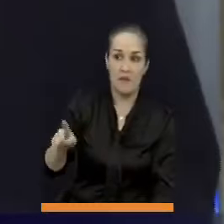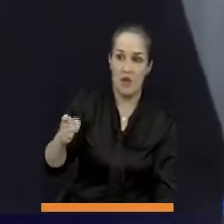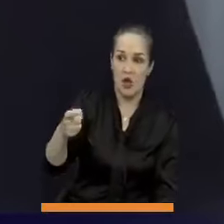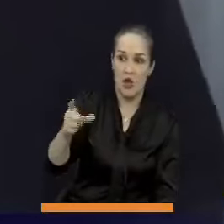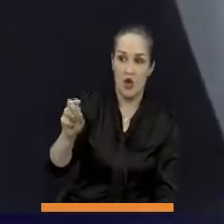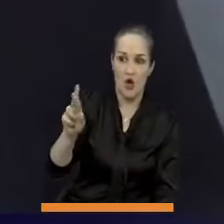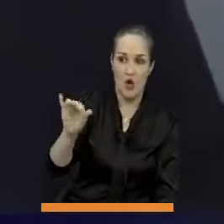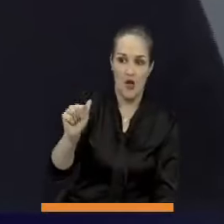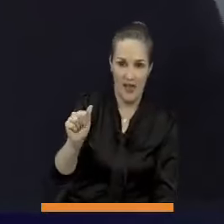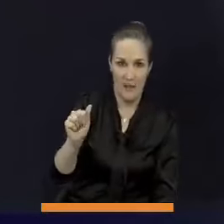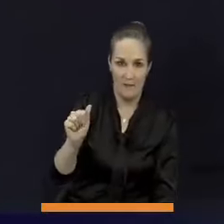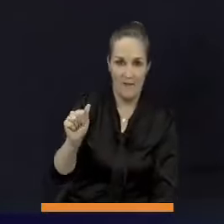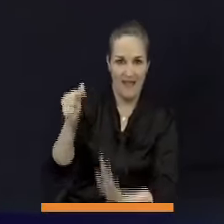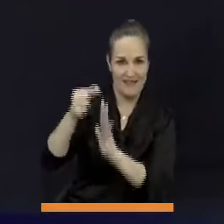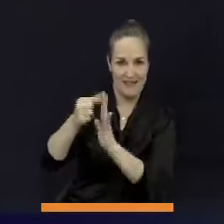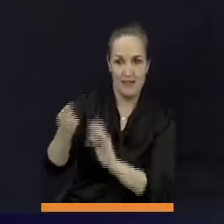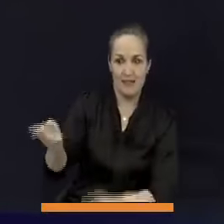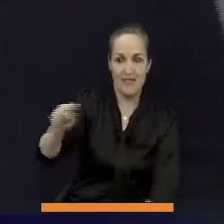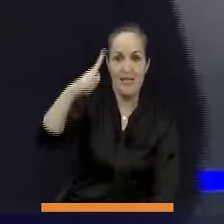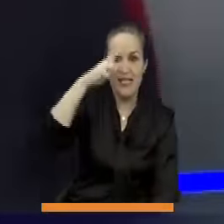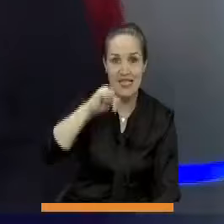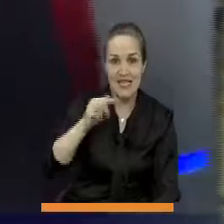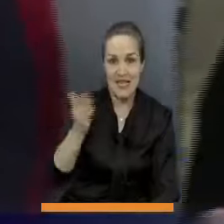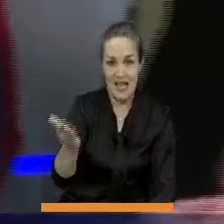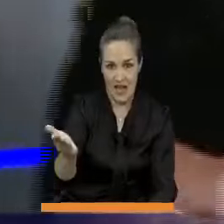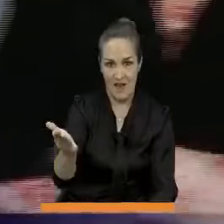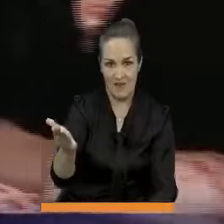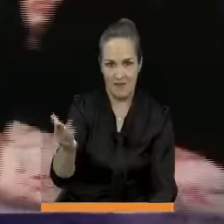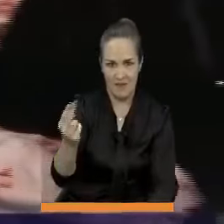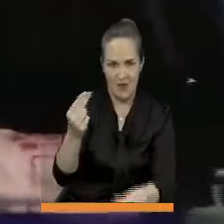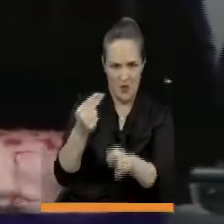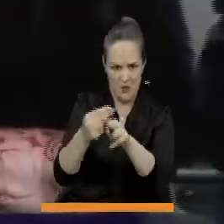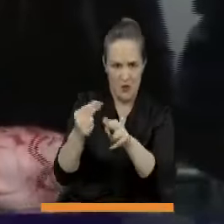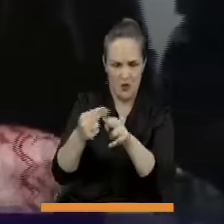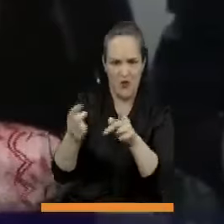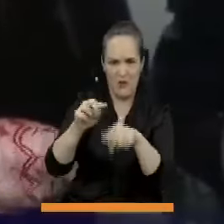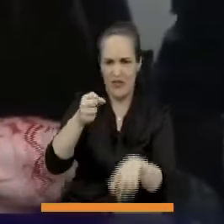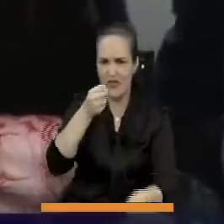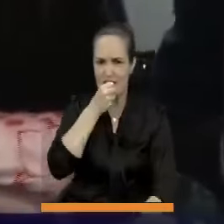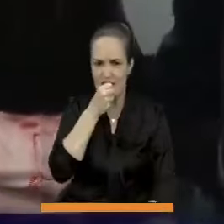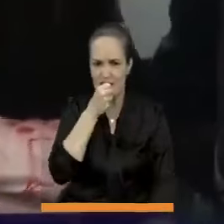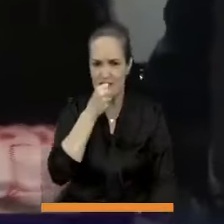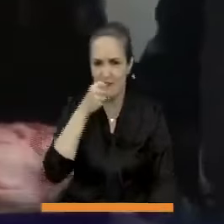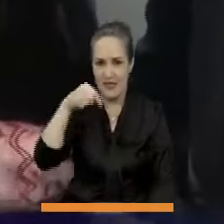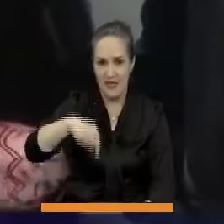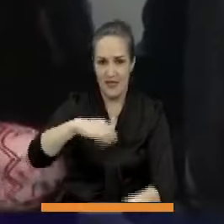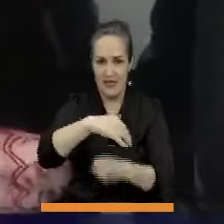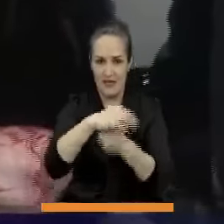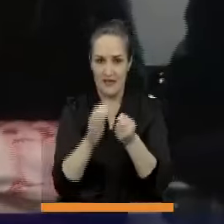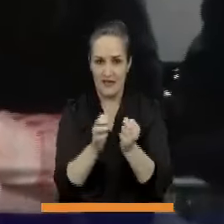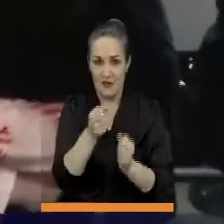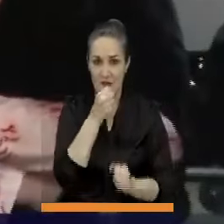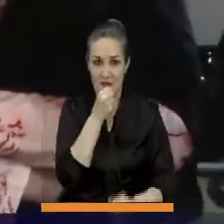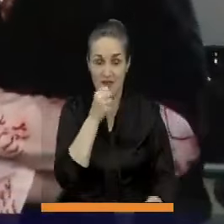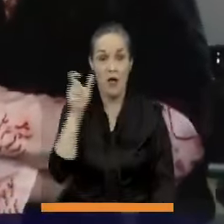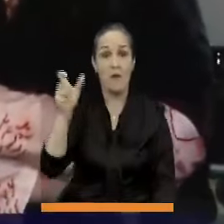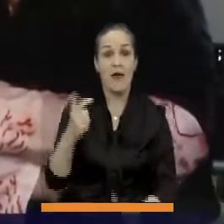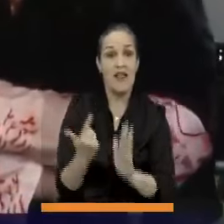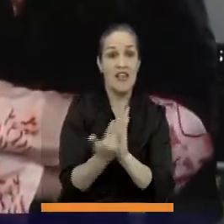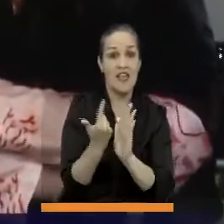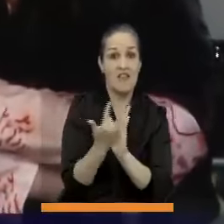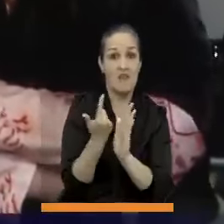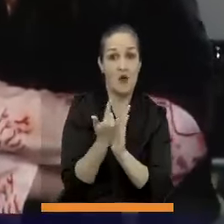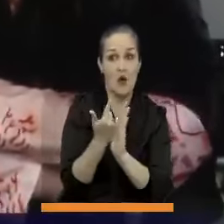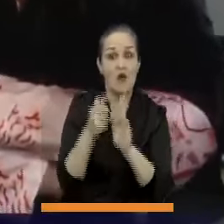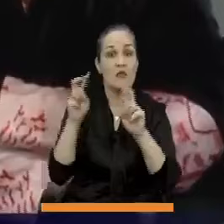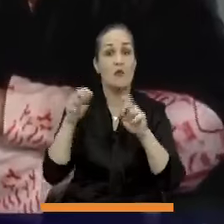de la hija de Germán Castro Caicedo, a quien vamos a tener muy pronto también en RTBC Noticias, porque escribió un libro sobre el